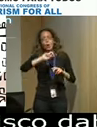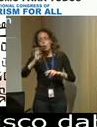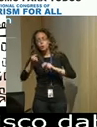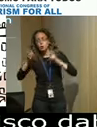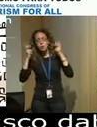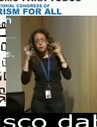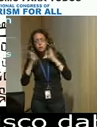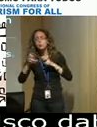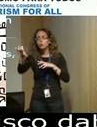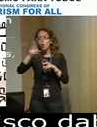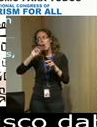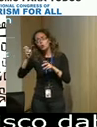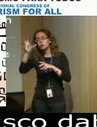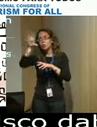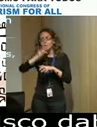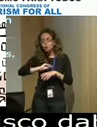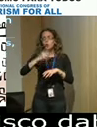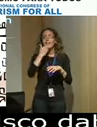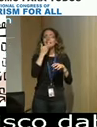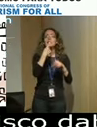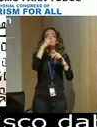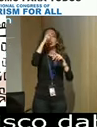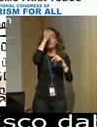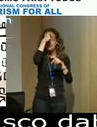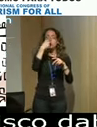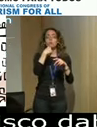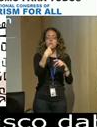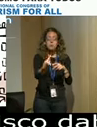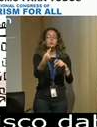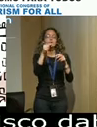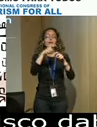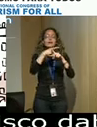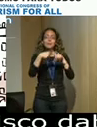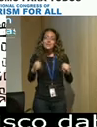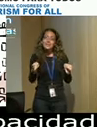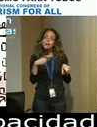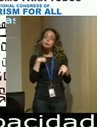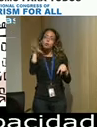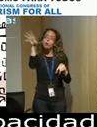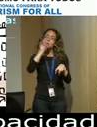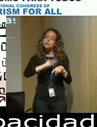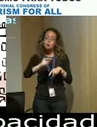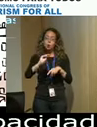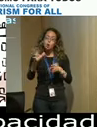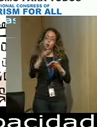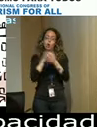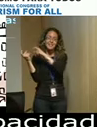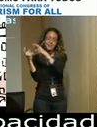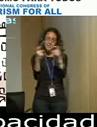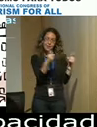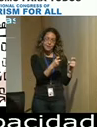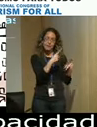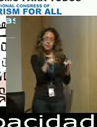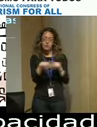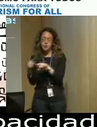de comprensión. Entonces, cuando hablamos de diversidad, yo entiendo que estamos hablando de todas las necesidades diferentes.